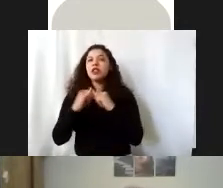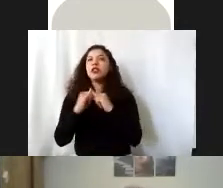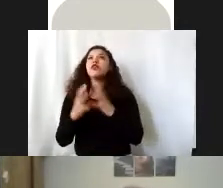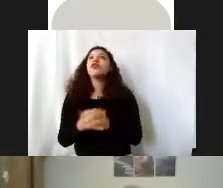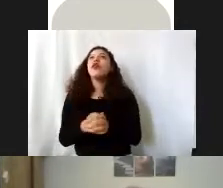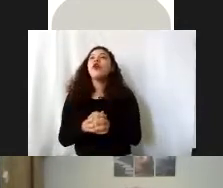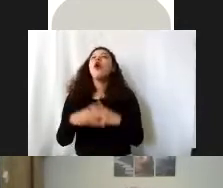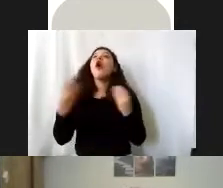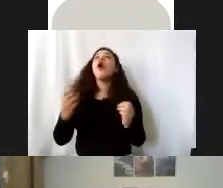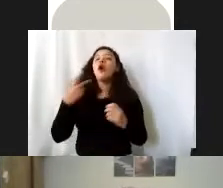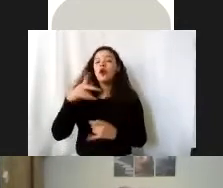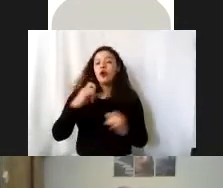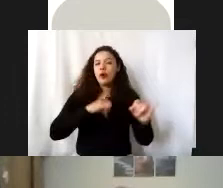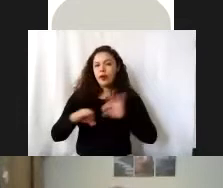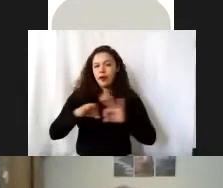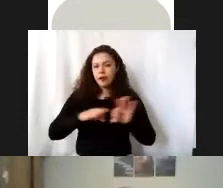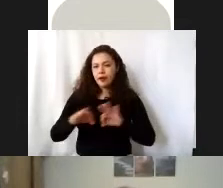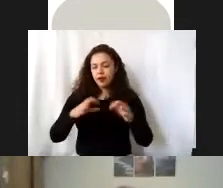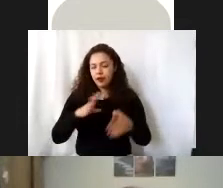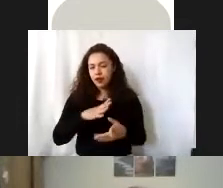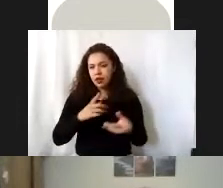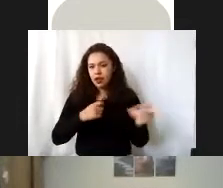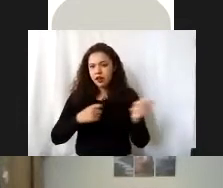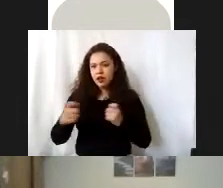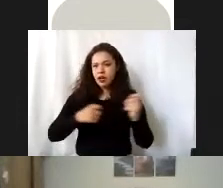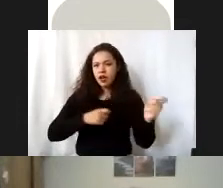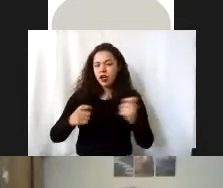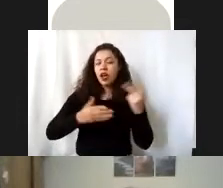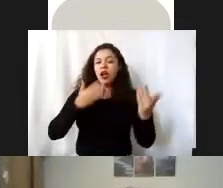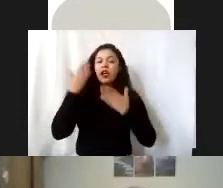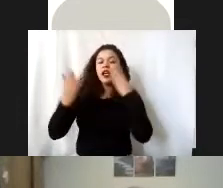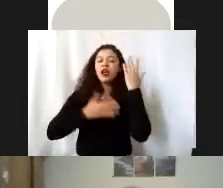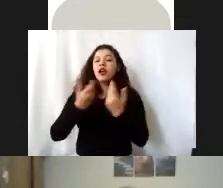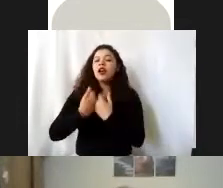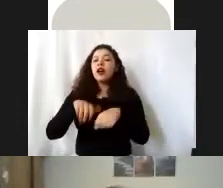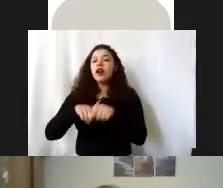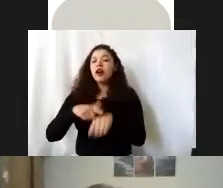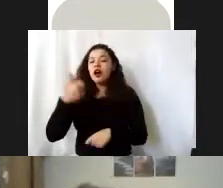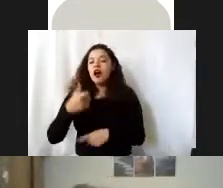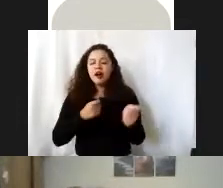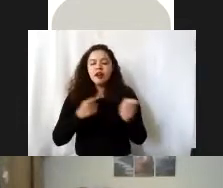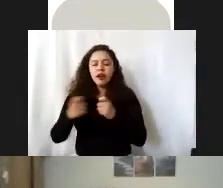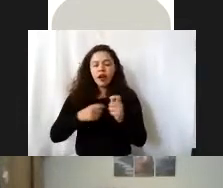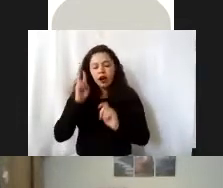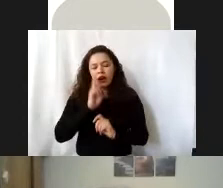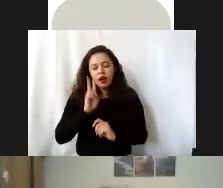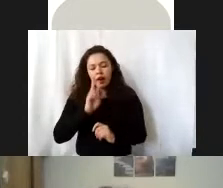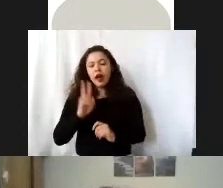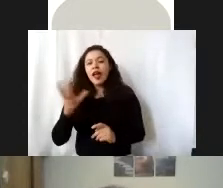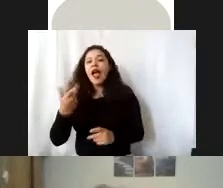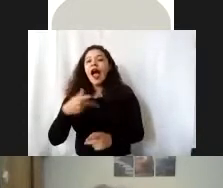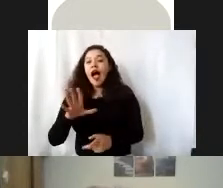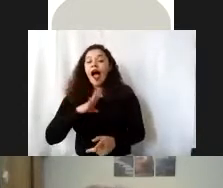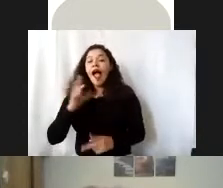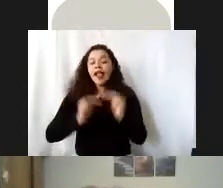trabajo maneja algún estudio socioeconómico y nos diga si estas categorías